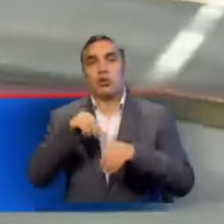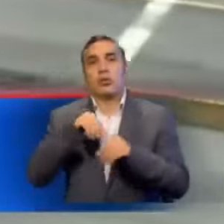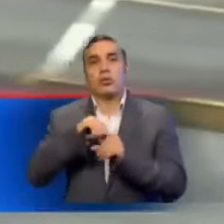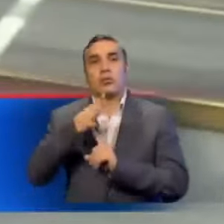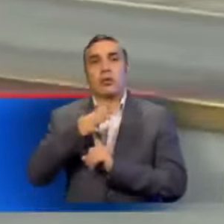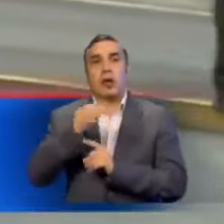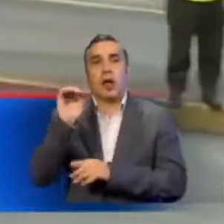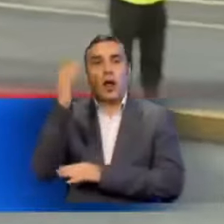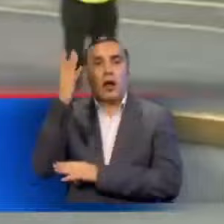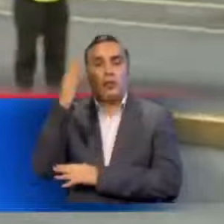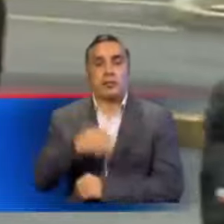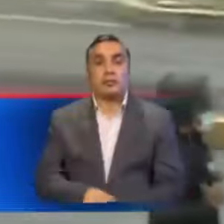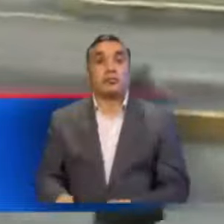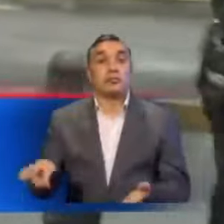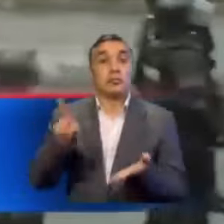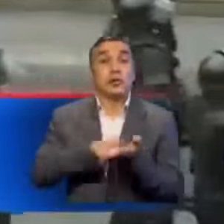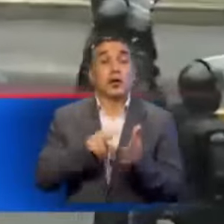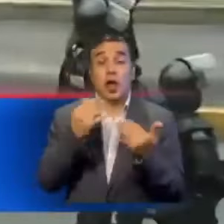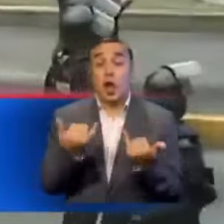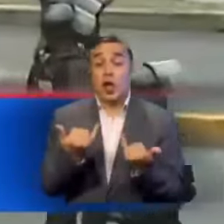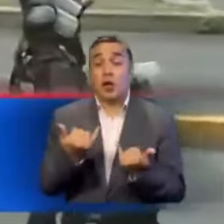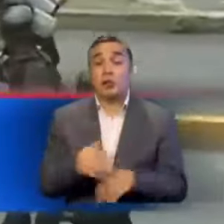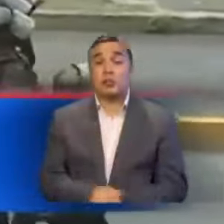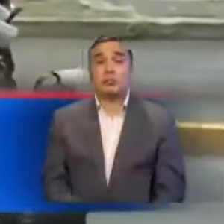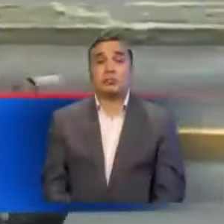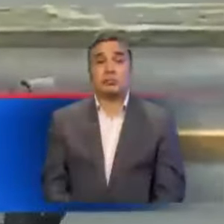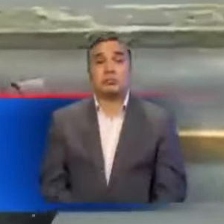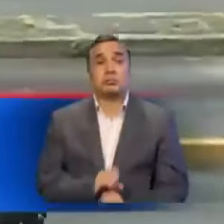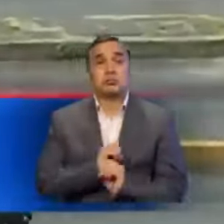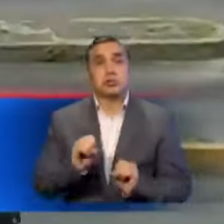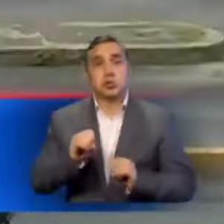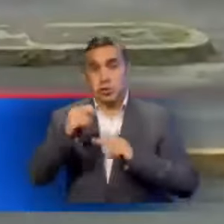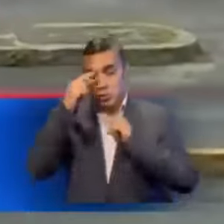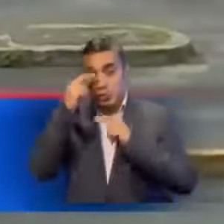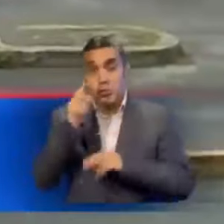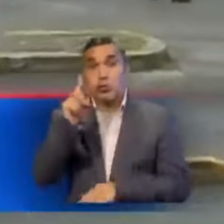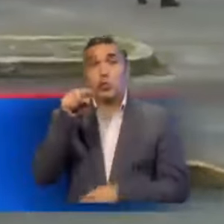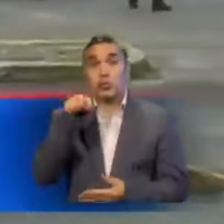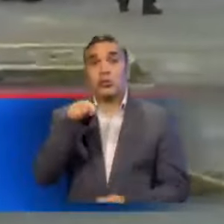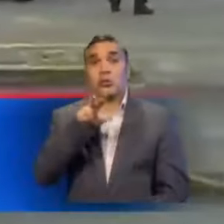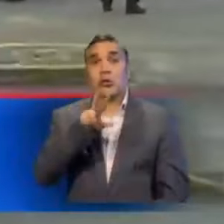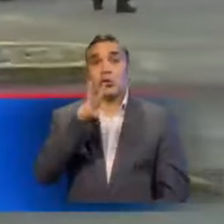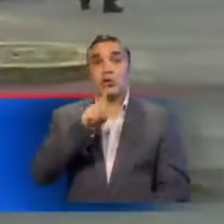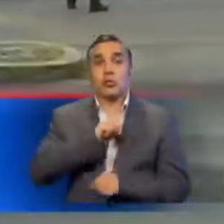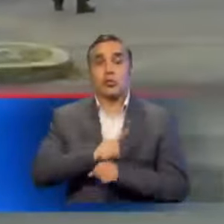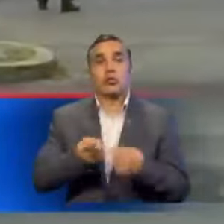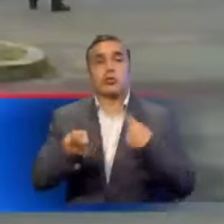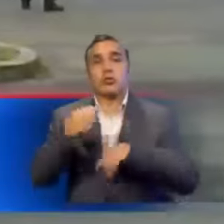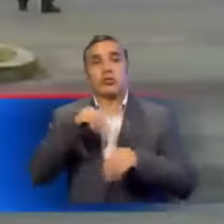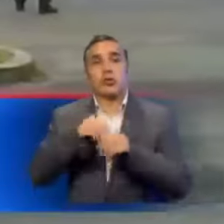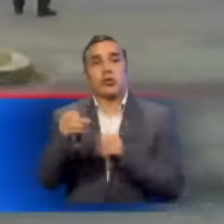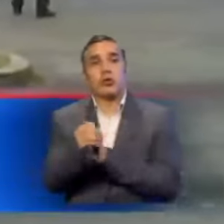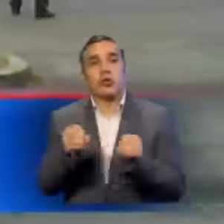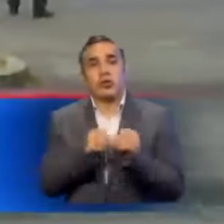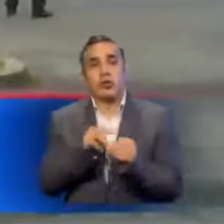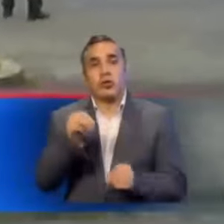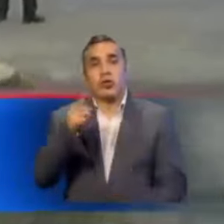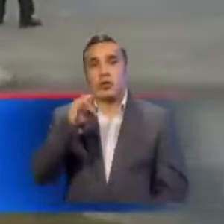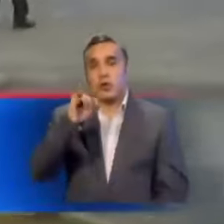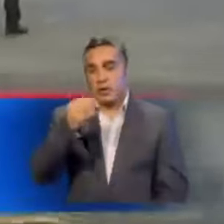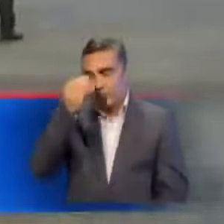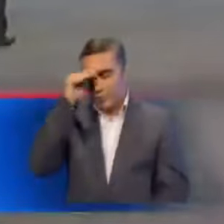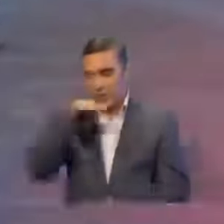Parque El Arbolito. Reiteramos, hasta el momento sin ninguna novedad. 13 horas 32 minutos. Retornamos de estudio con María Caridad.